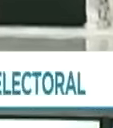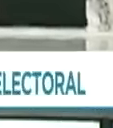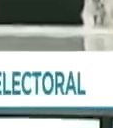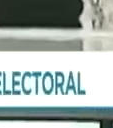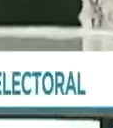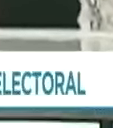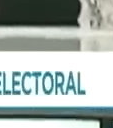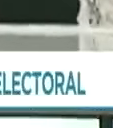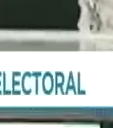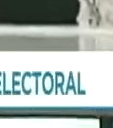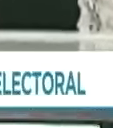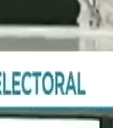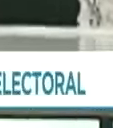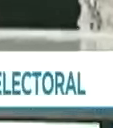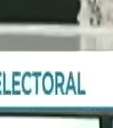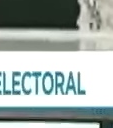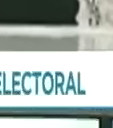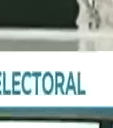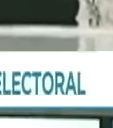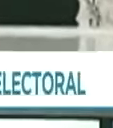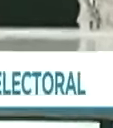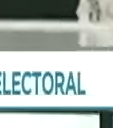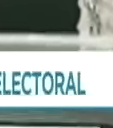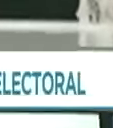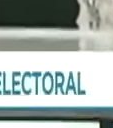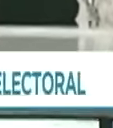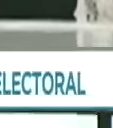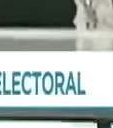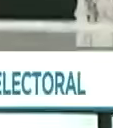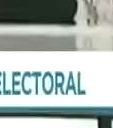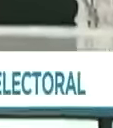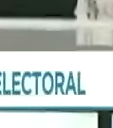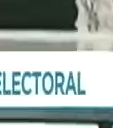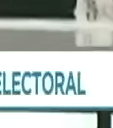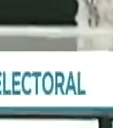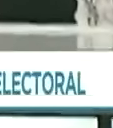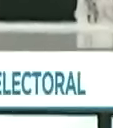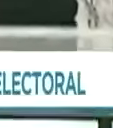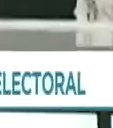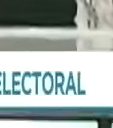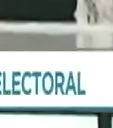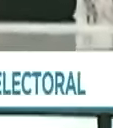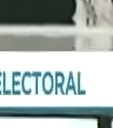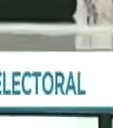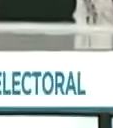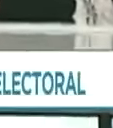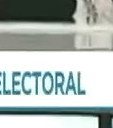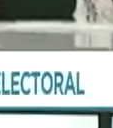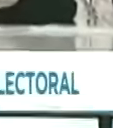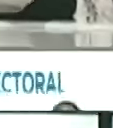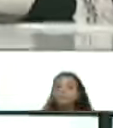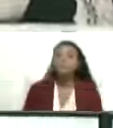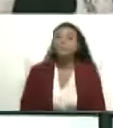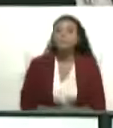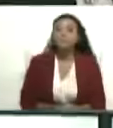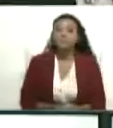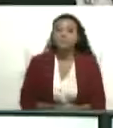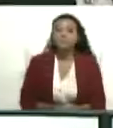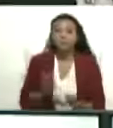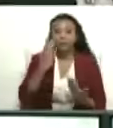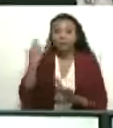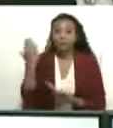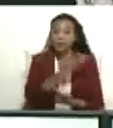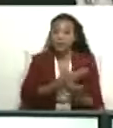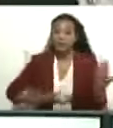comportamiento y algunos datos importantes en relación pues a el referendo consultivo que está esperando,